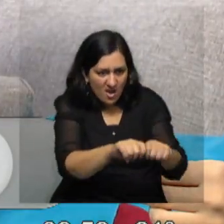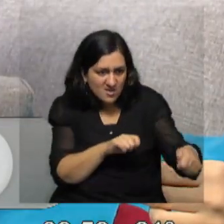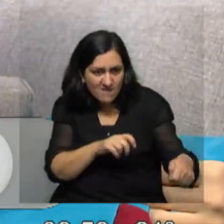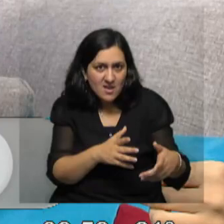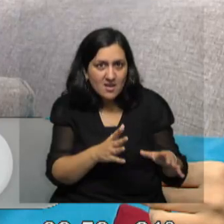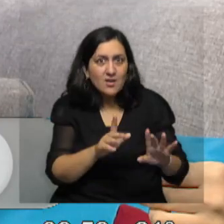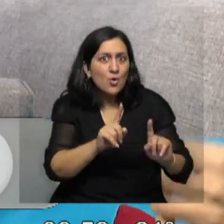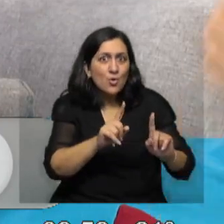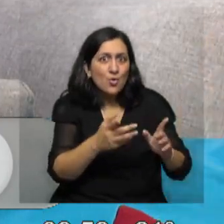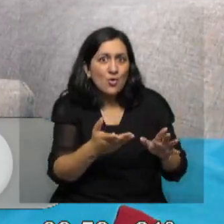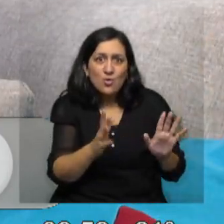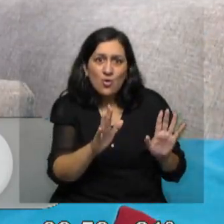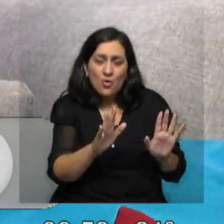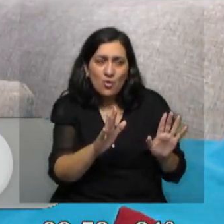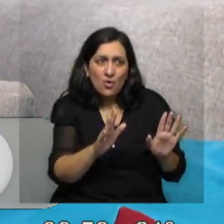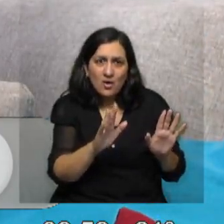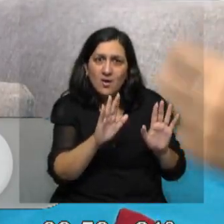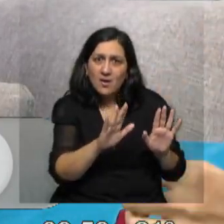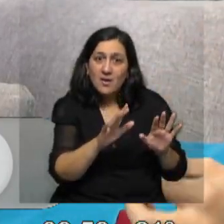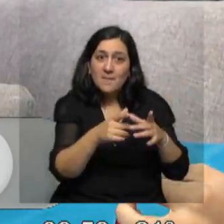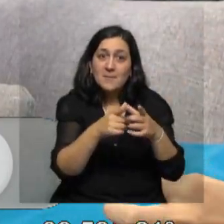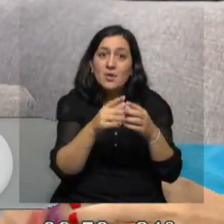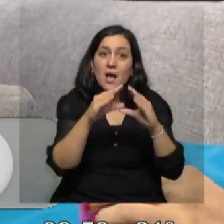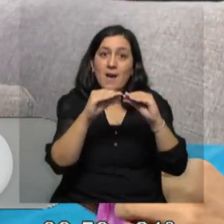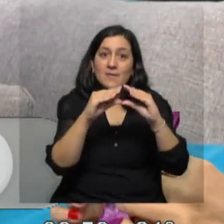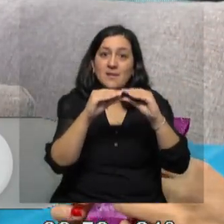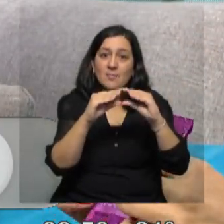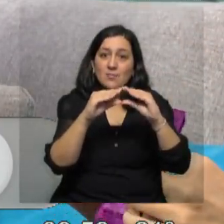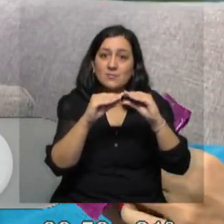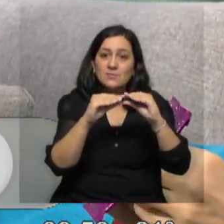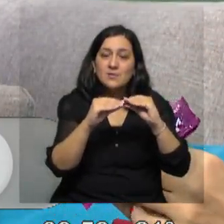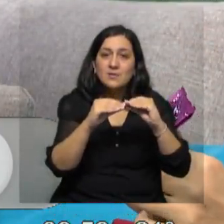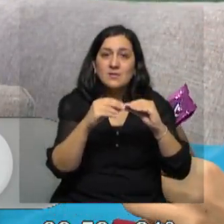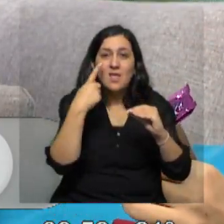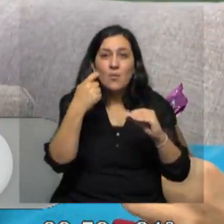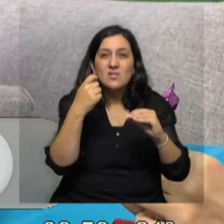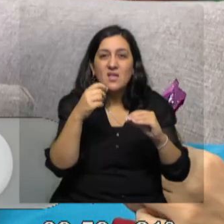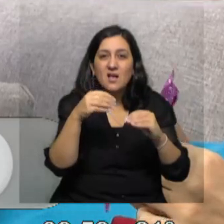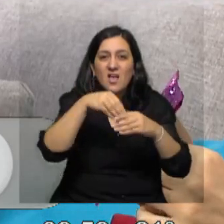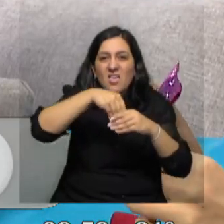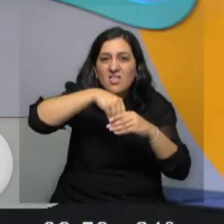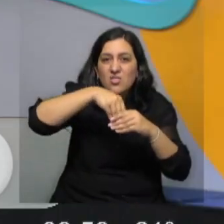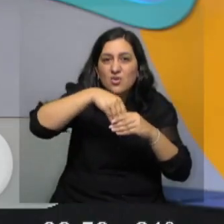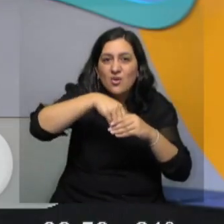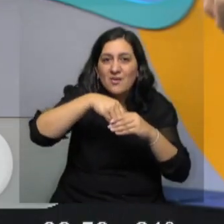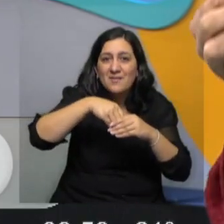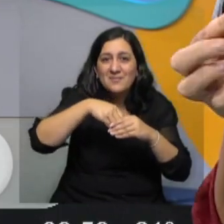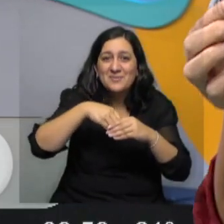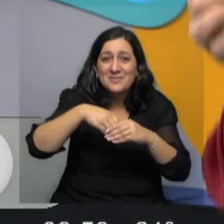que hacer antes de lo otro. Apretamos con los deditos. Sí. ¿Qué tiene adentro? Líquido. No, ¿nunca aire. ¿Abriste